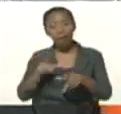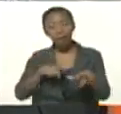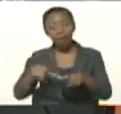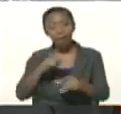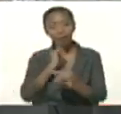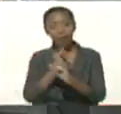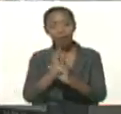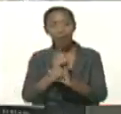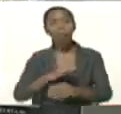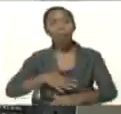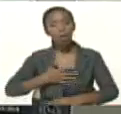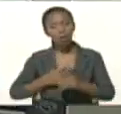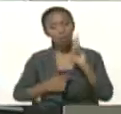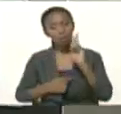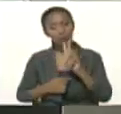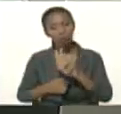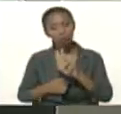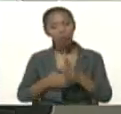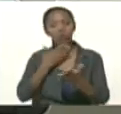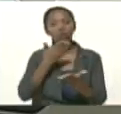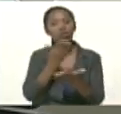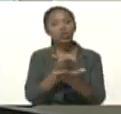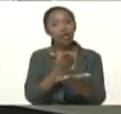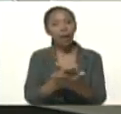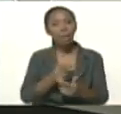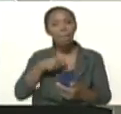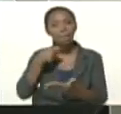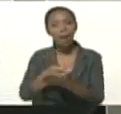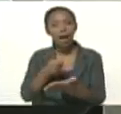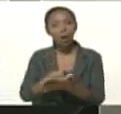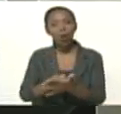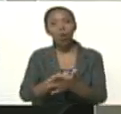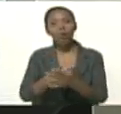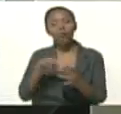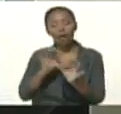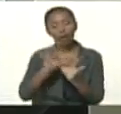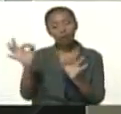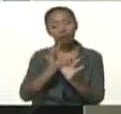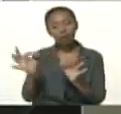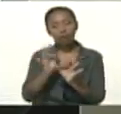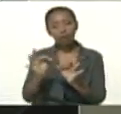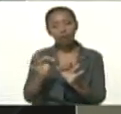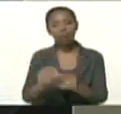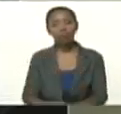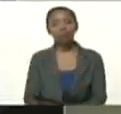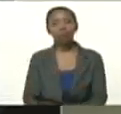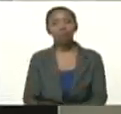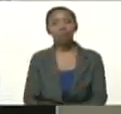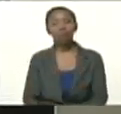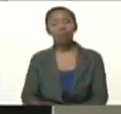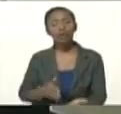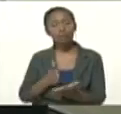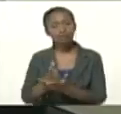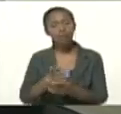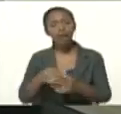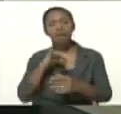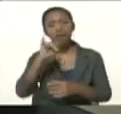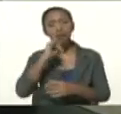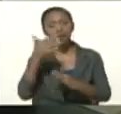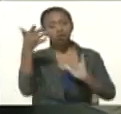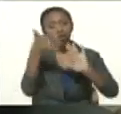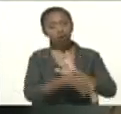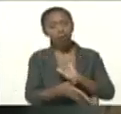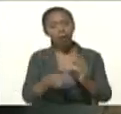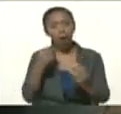del SAREM podemos solicitar el pago a través de la criptomoneda petro. A través de los datos que aparecen en